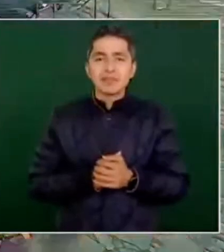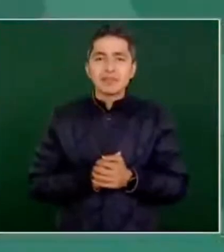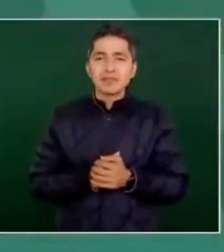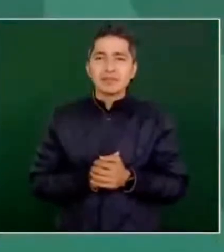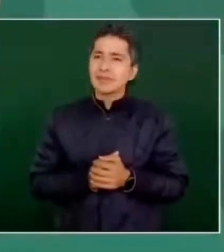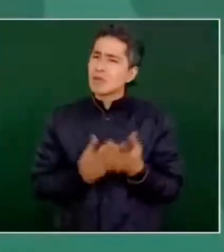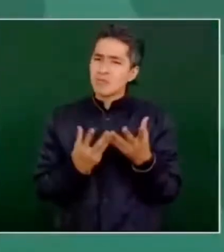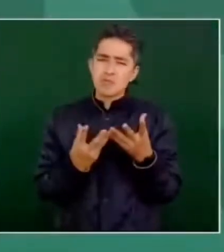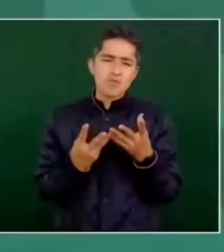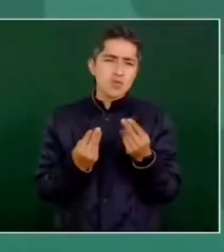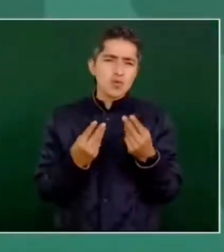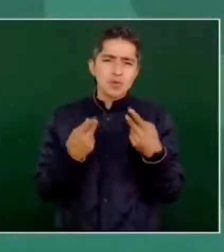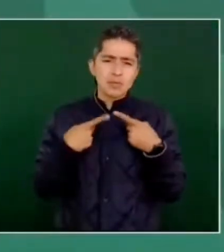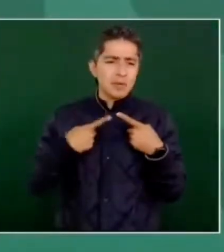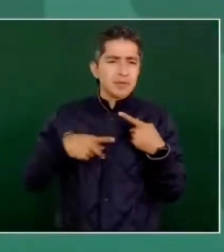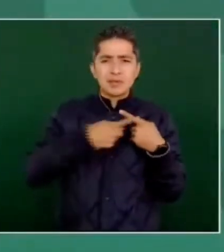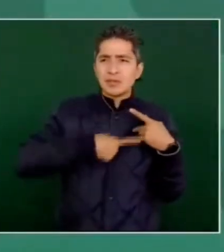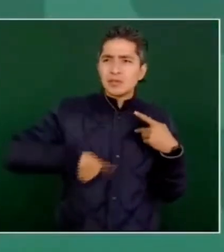Muchos estuvimos en contra.